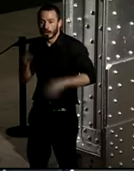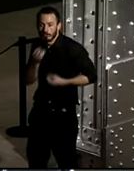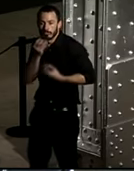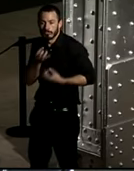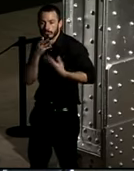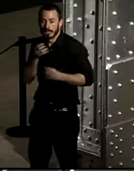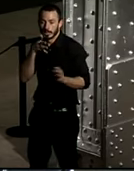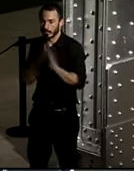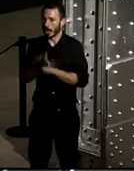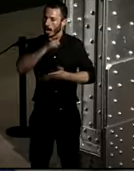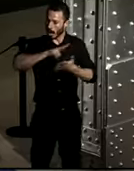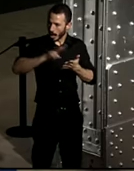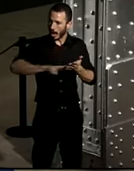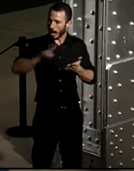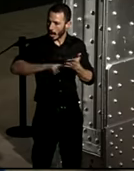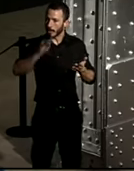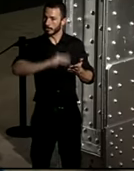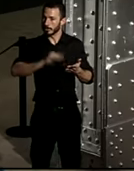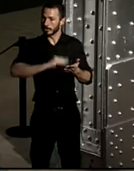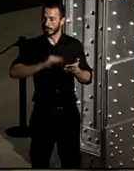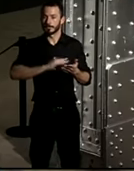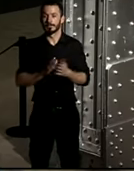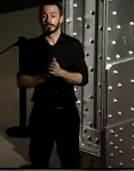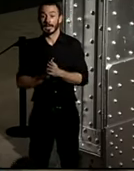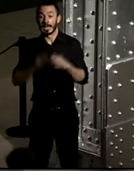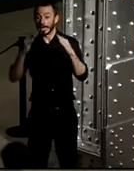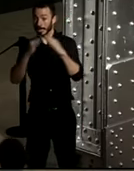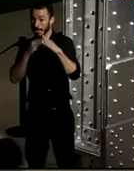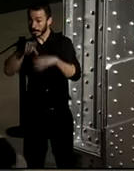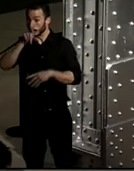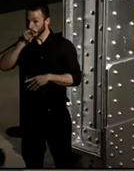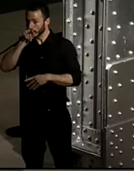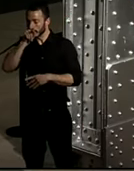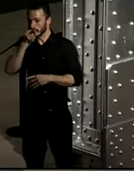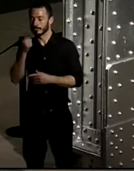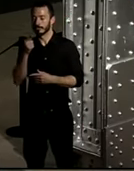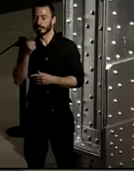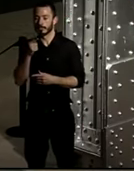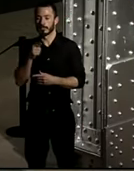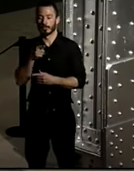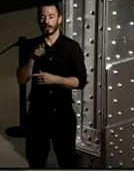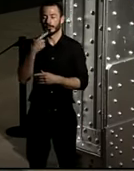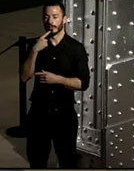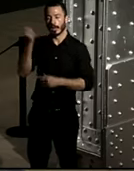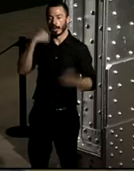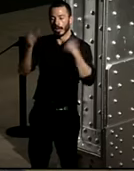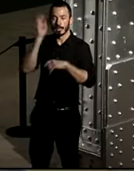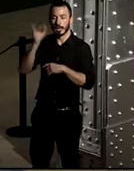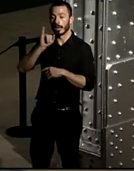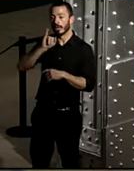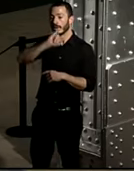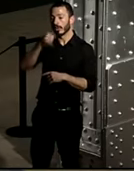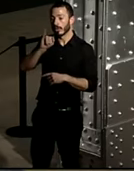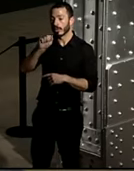Hay desde casa también a través de Twitter, y es que además a mí se me ha ocurrido ahora, cuando hablabas de Itziar Bollaín, ella hizo una película llamada Katmandú,